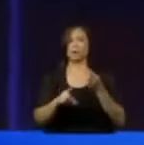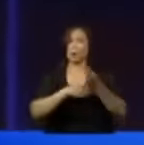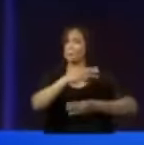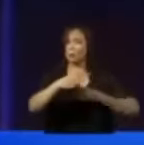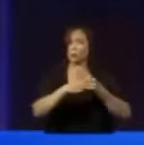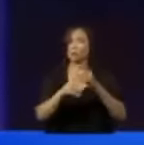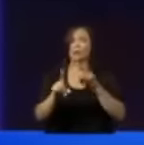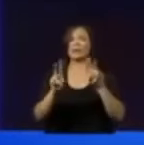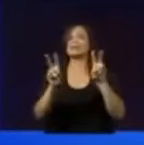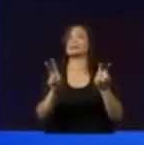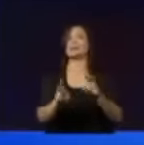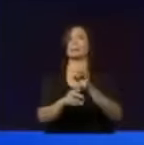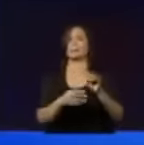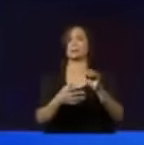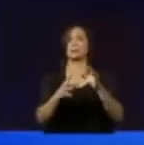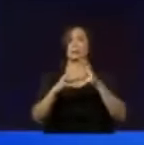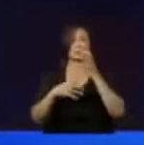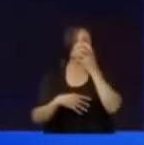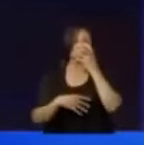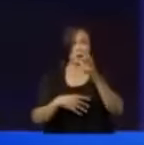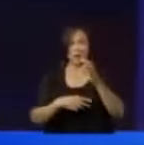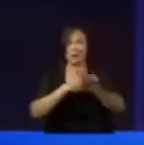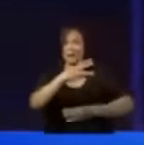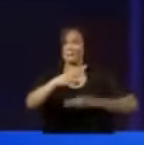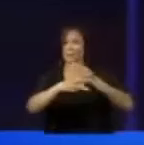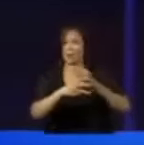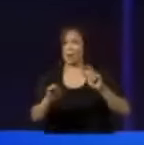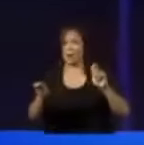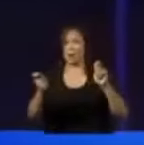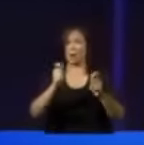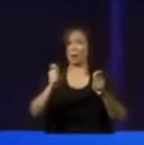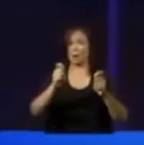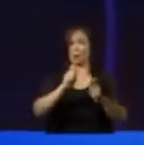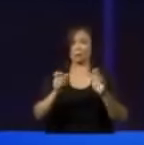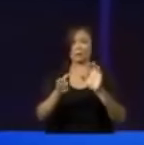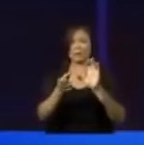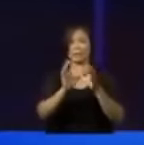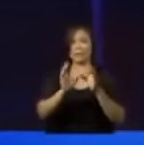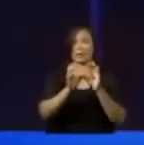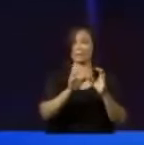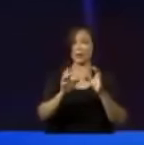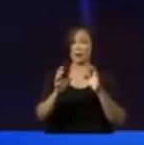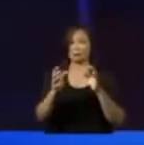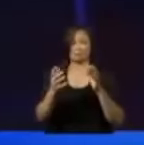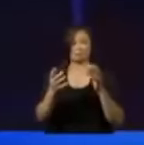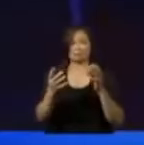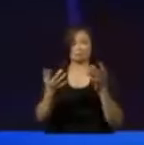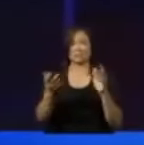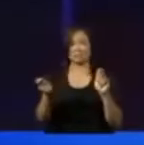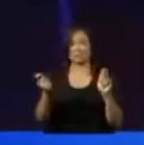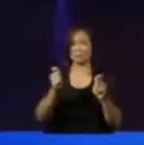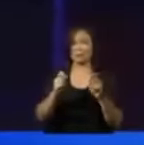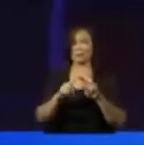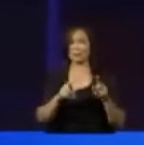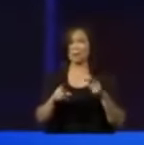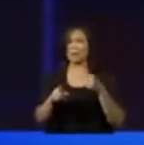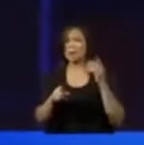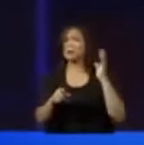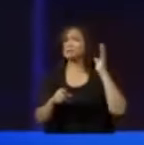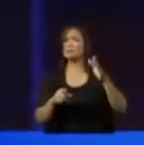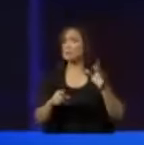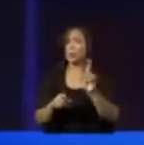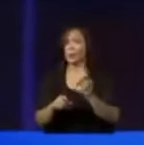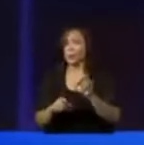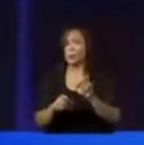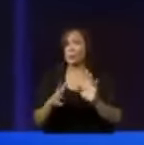todo el mundo, es el tema del calentamiento global, el cambio del clima. Ya no es algo que puede